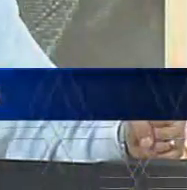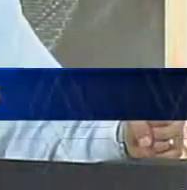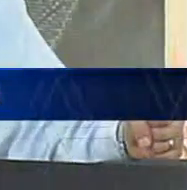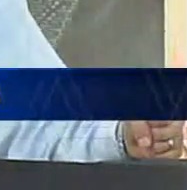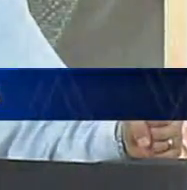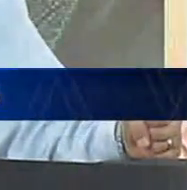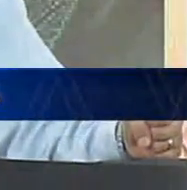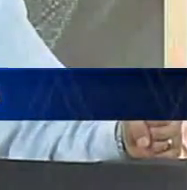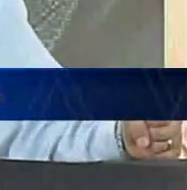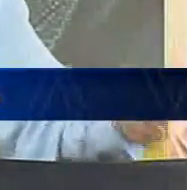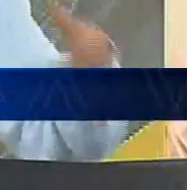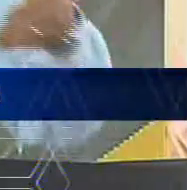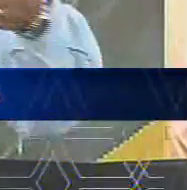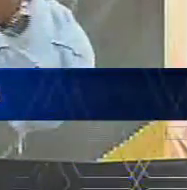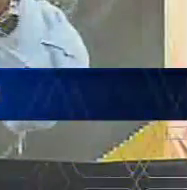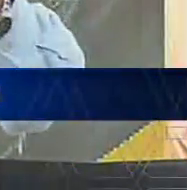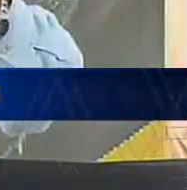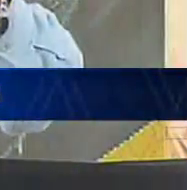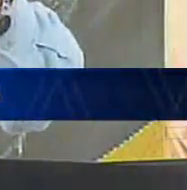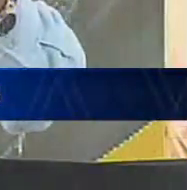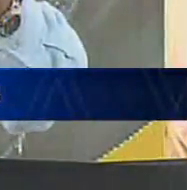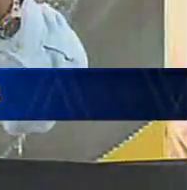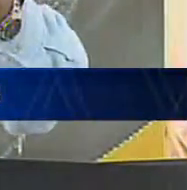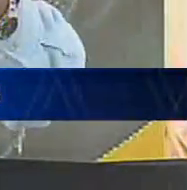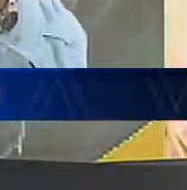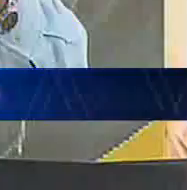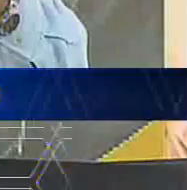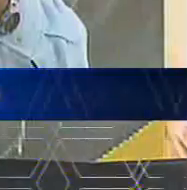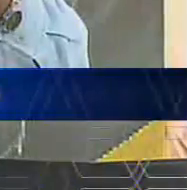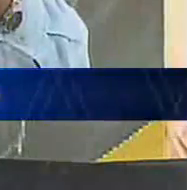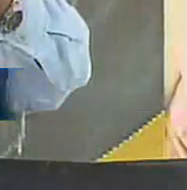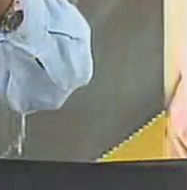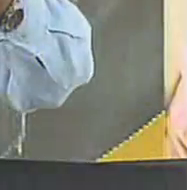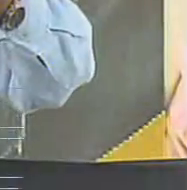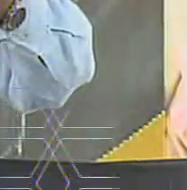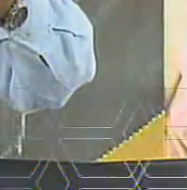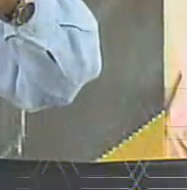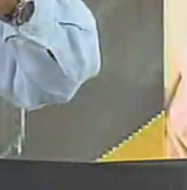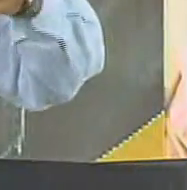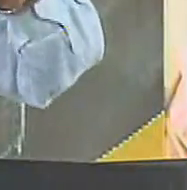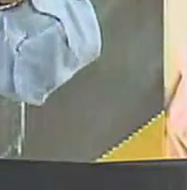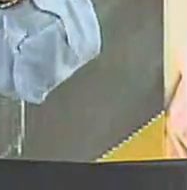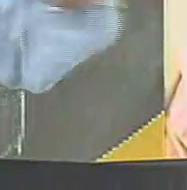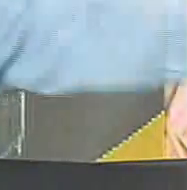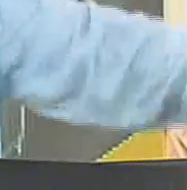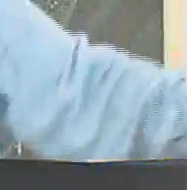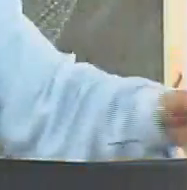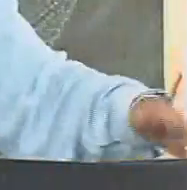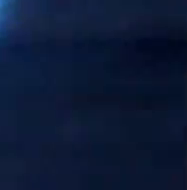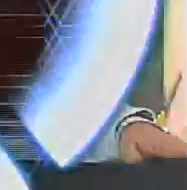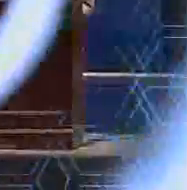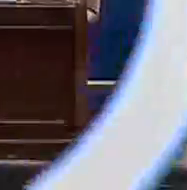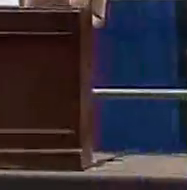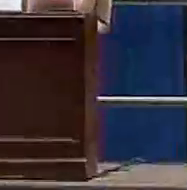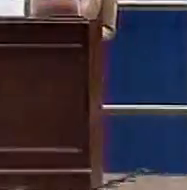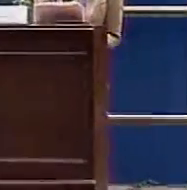Reacción. Presidente Nicolás Maduro dijo que su gobierno no reconocerá ninguna decisión de la OEA.